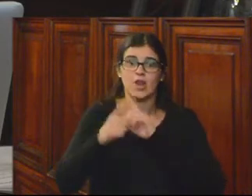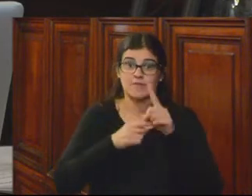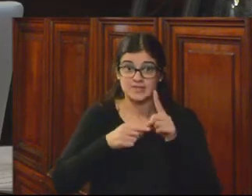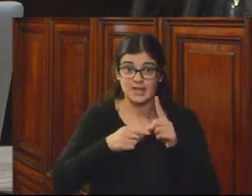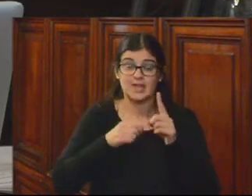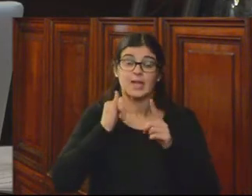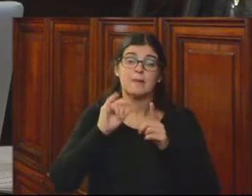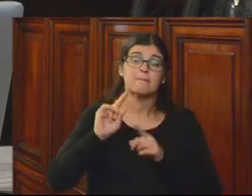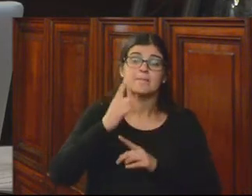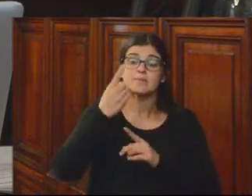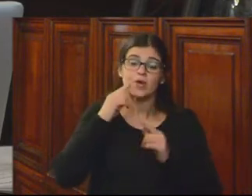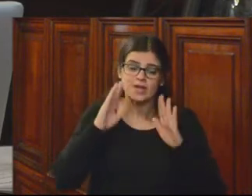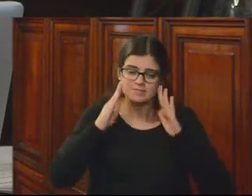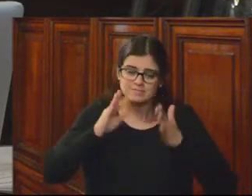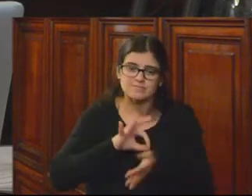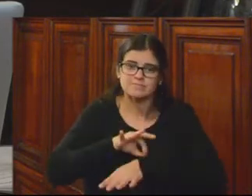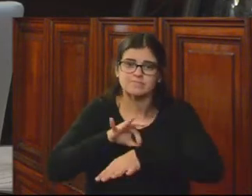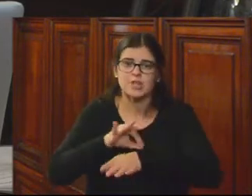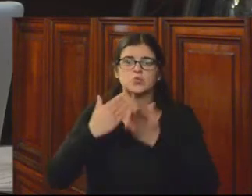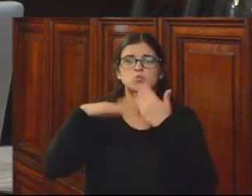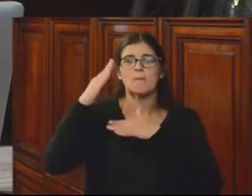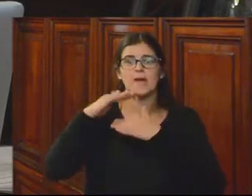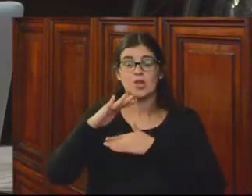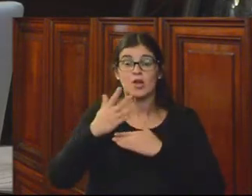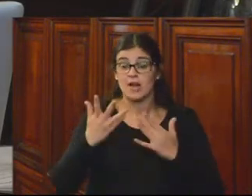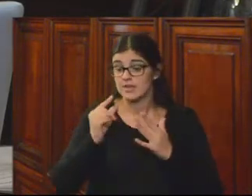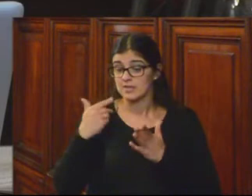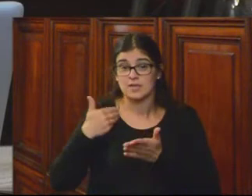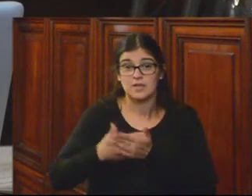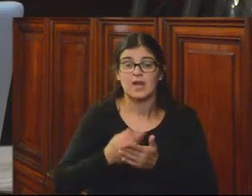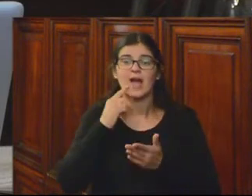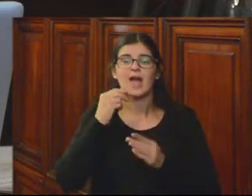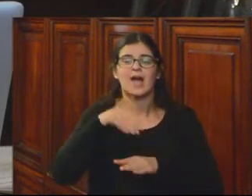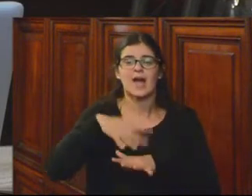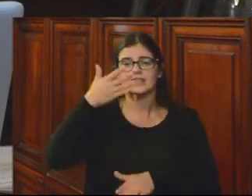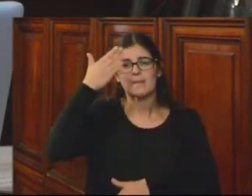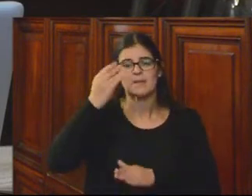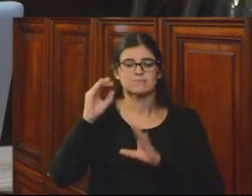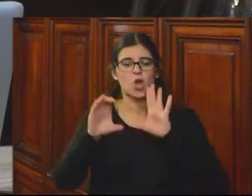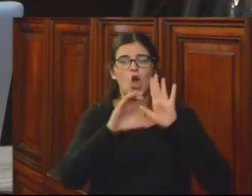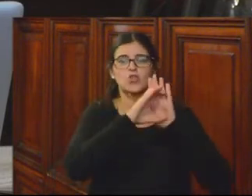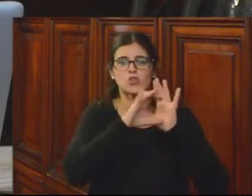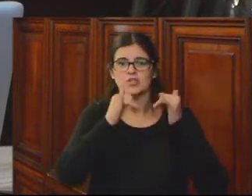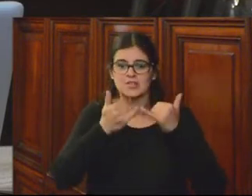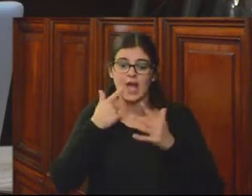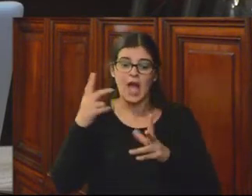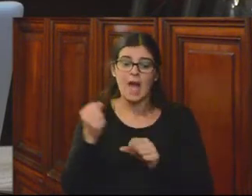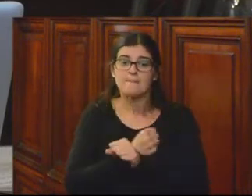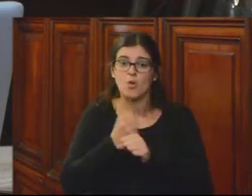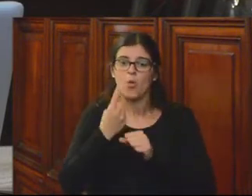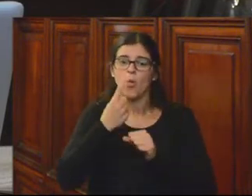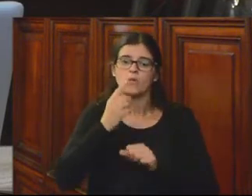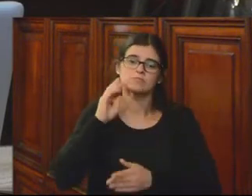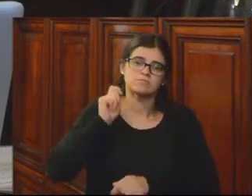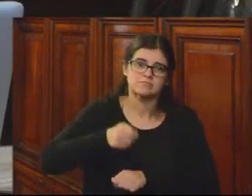los principios que orientan la educación superior. La recientemente instalada Asamblea Nacional Constituyente ilegalmente ha aprobado un decreto de